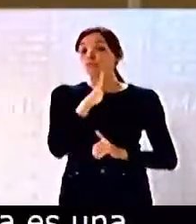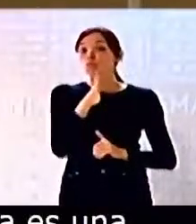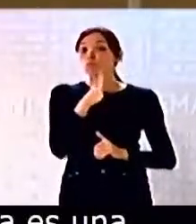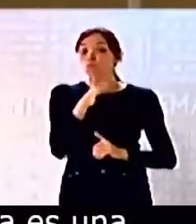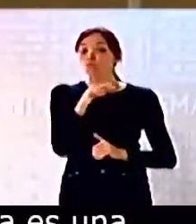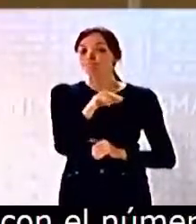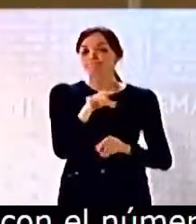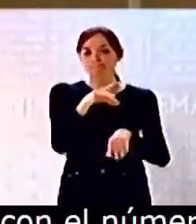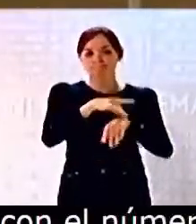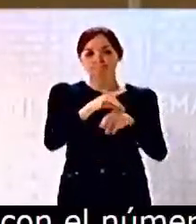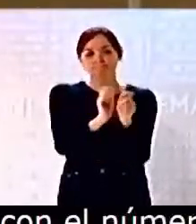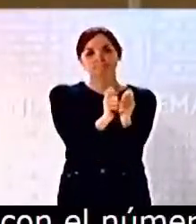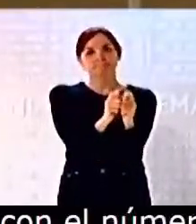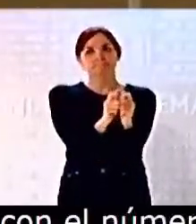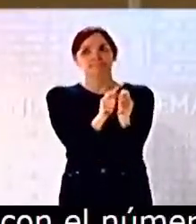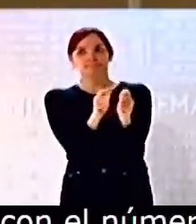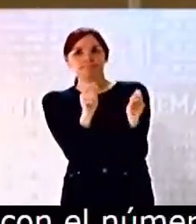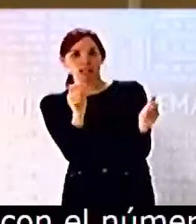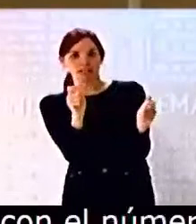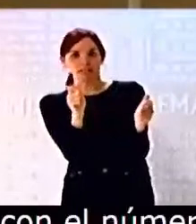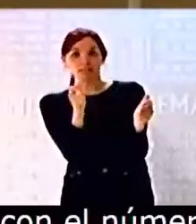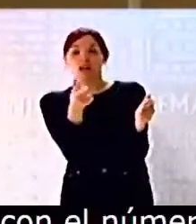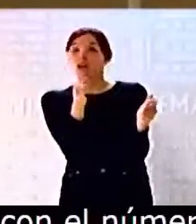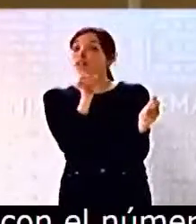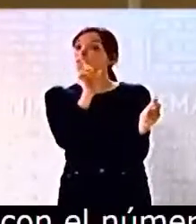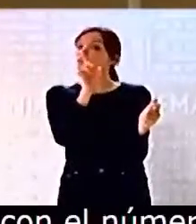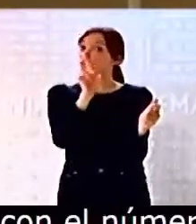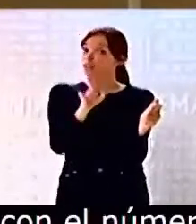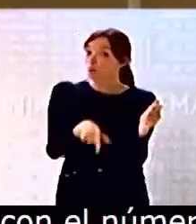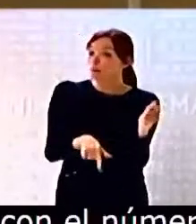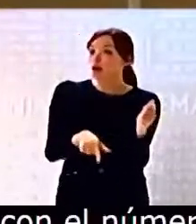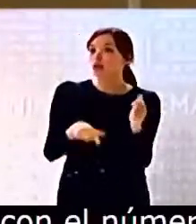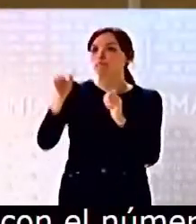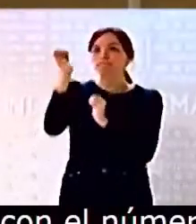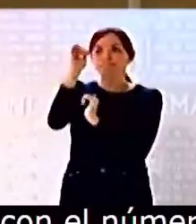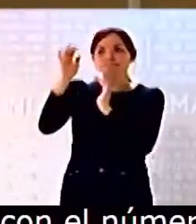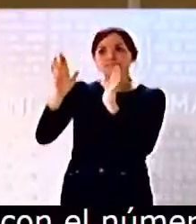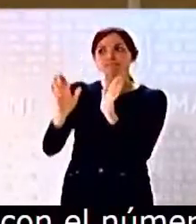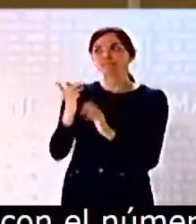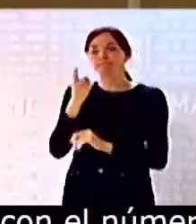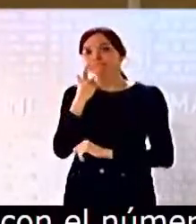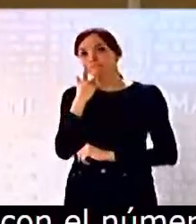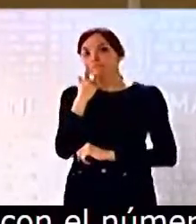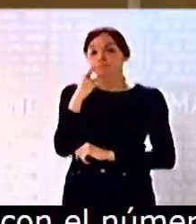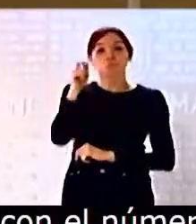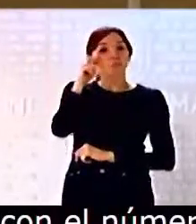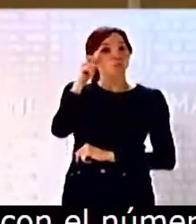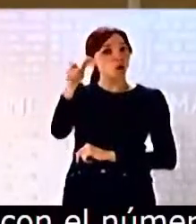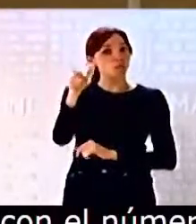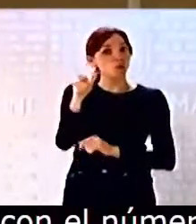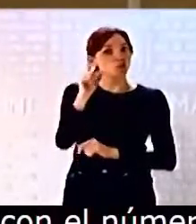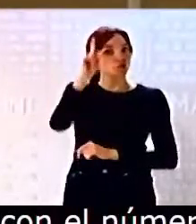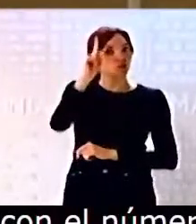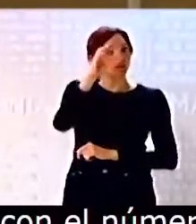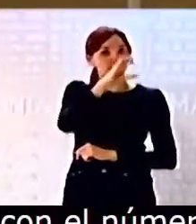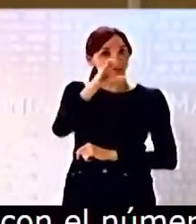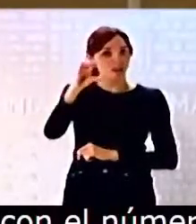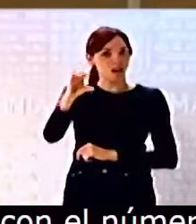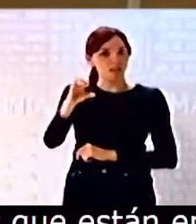número de casos. Y también estamos muy atentos a localidades que están en el norte de